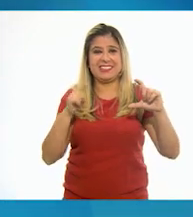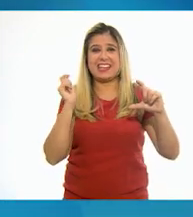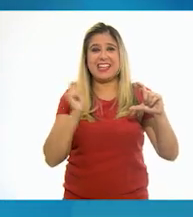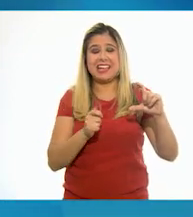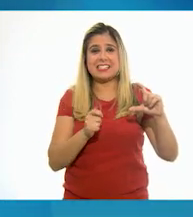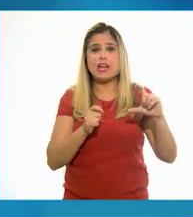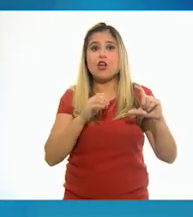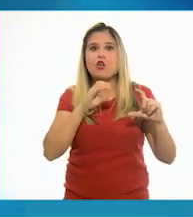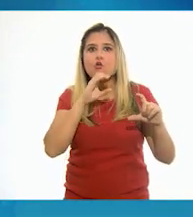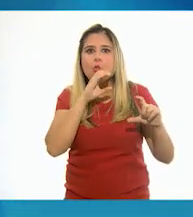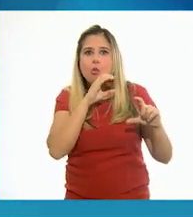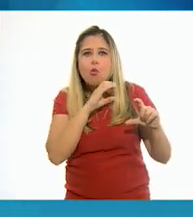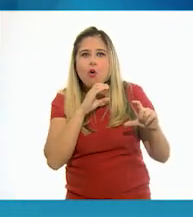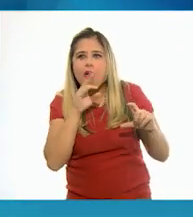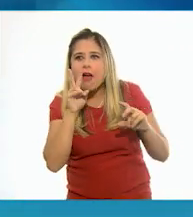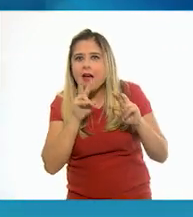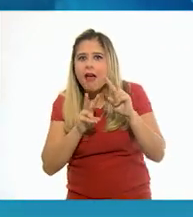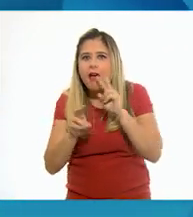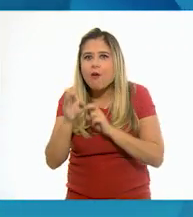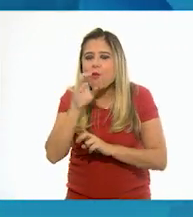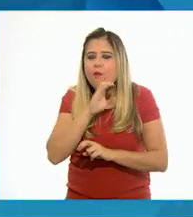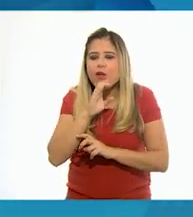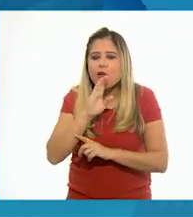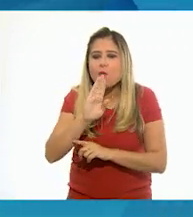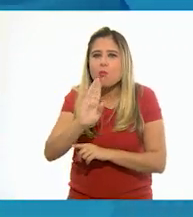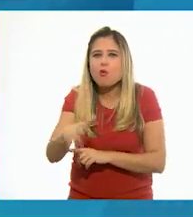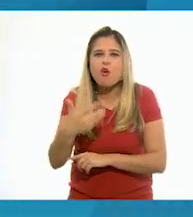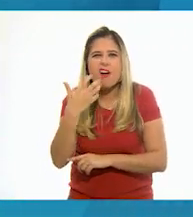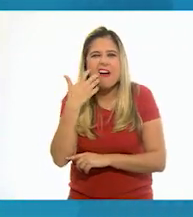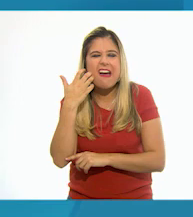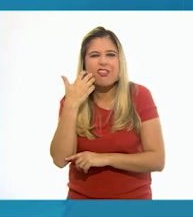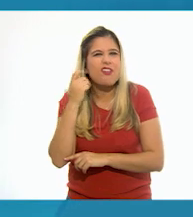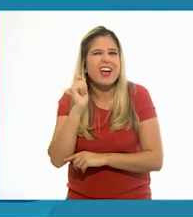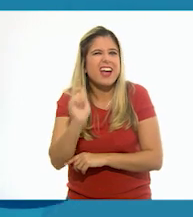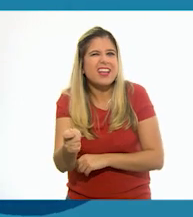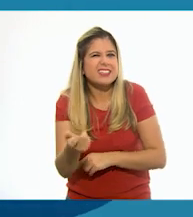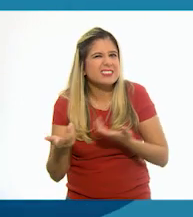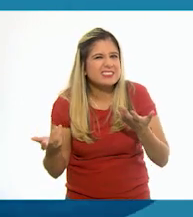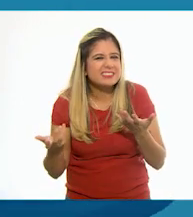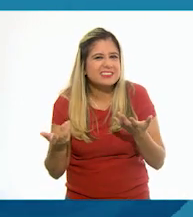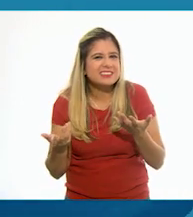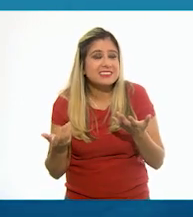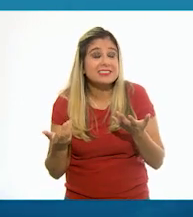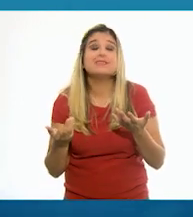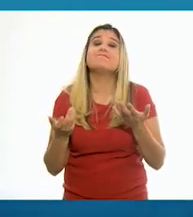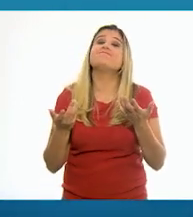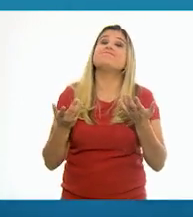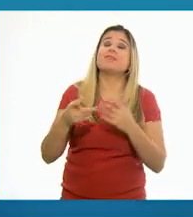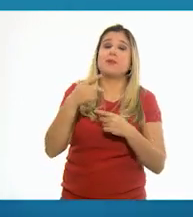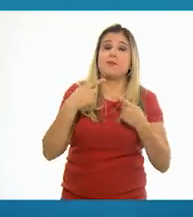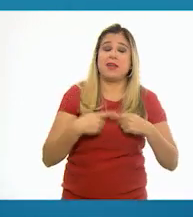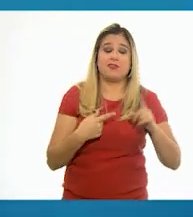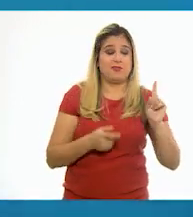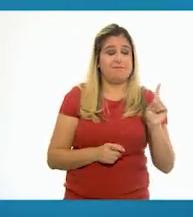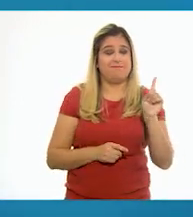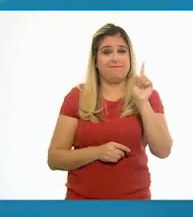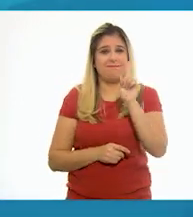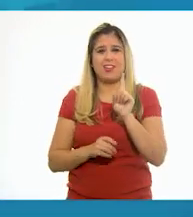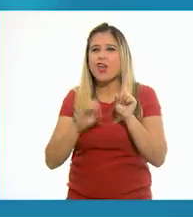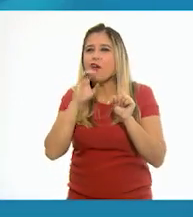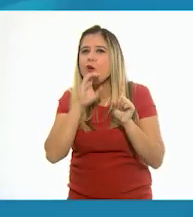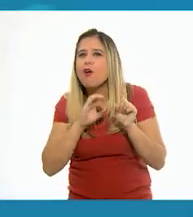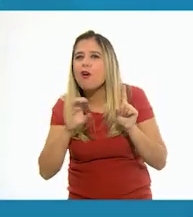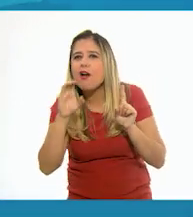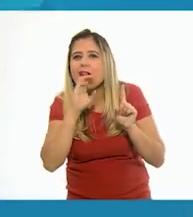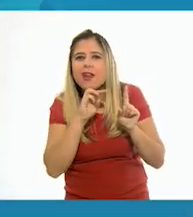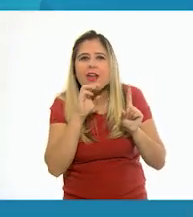La curiosidad mató al gato. ¿Qué significa? ¿Qué? Cuando el sujeto está de curioso